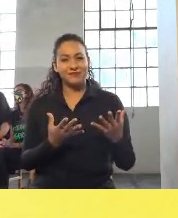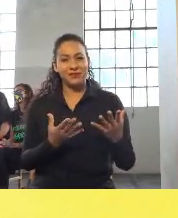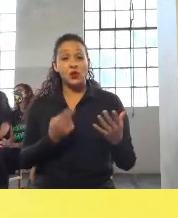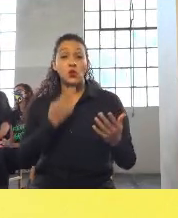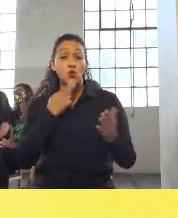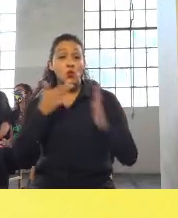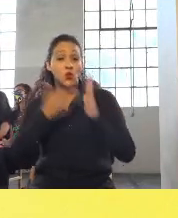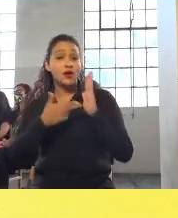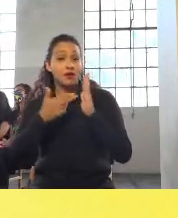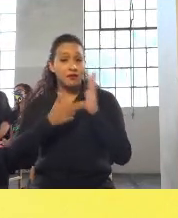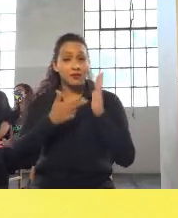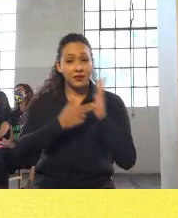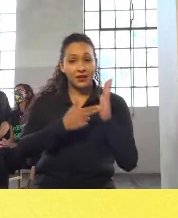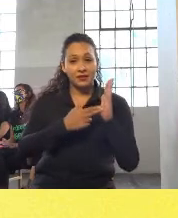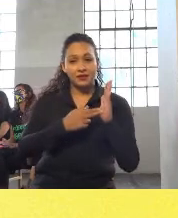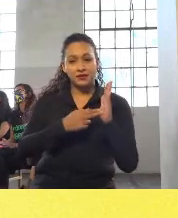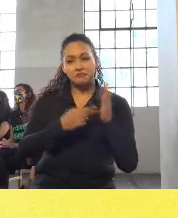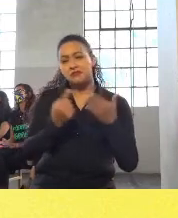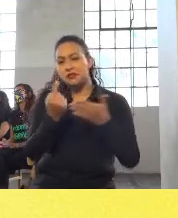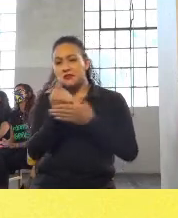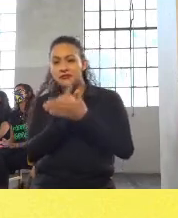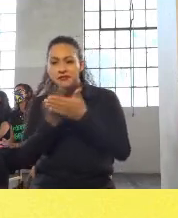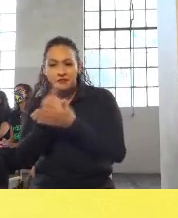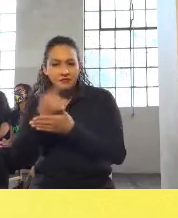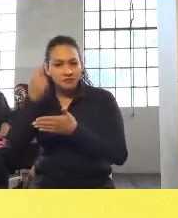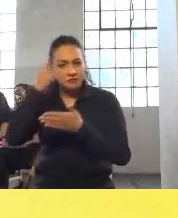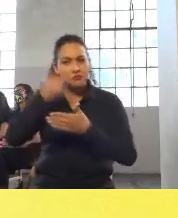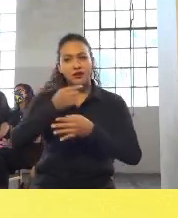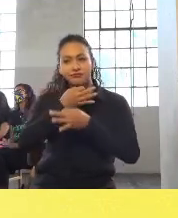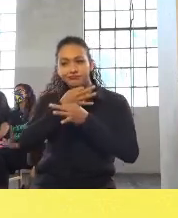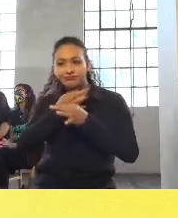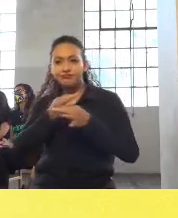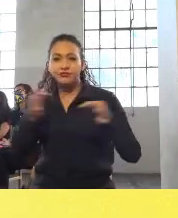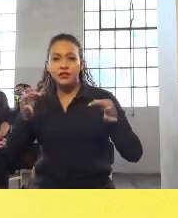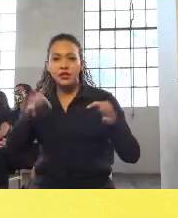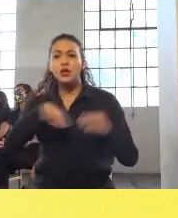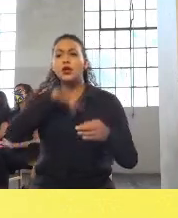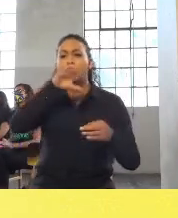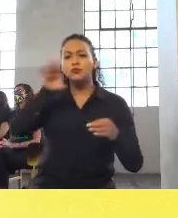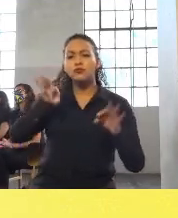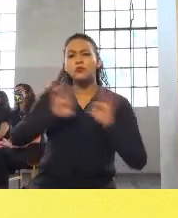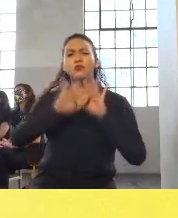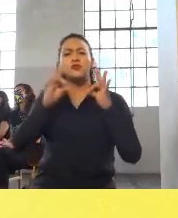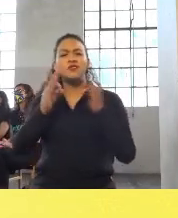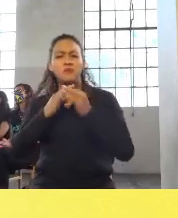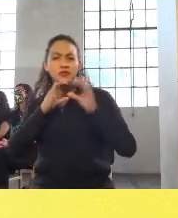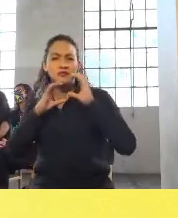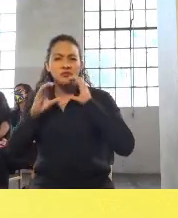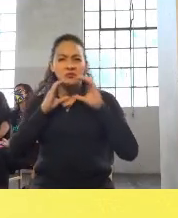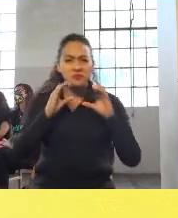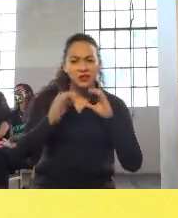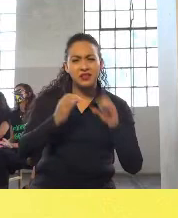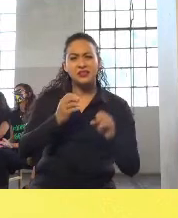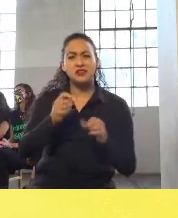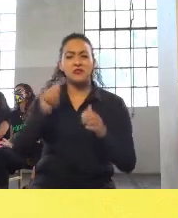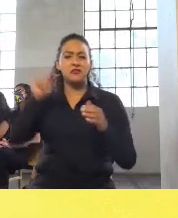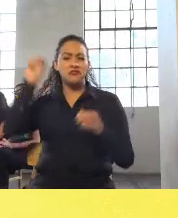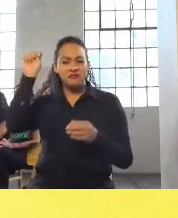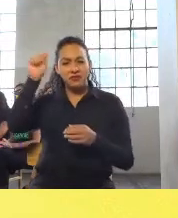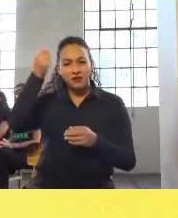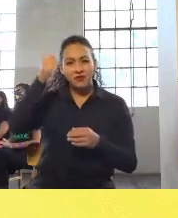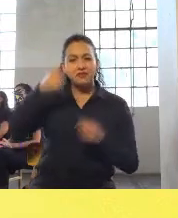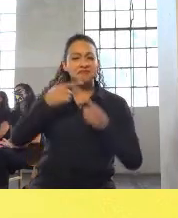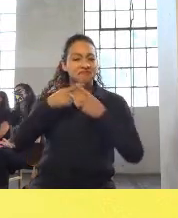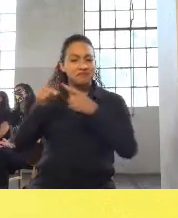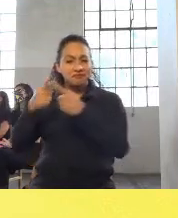herramientas creativas que tenemos, hemos encontrado muchísimas formas de comunicar lo que queremos desde nuestro punto de vista